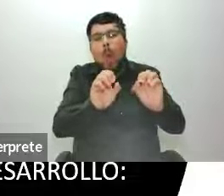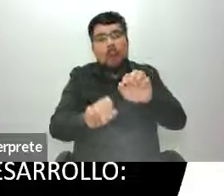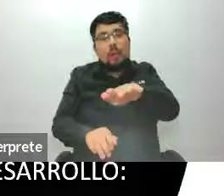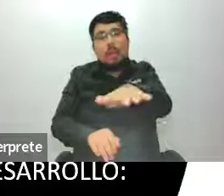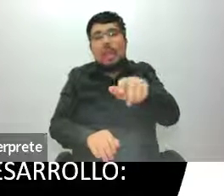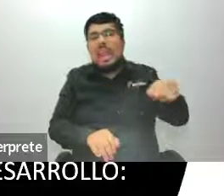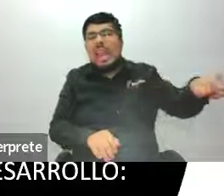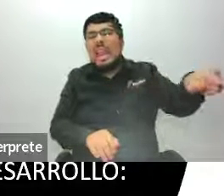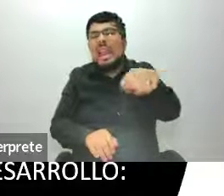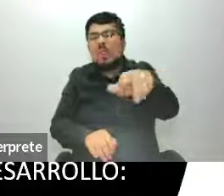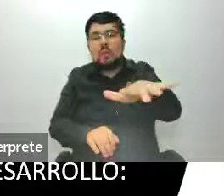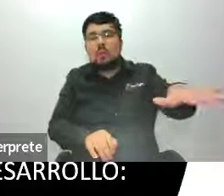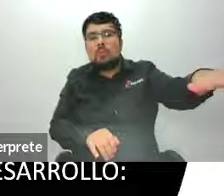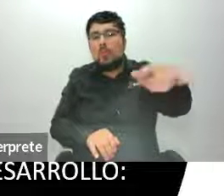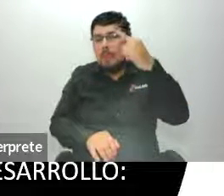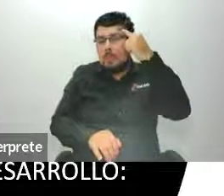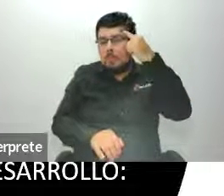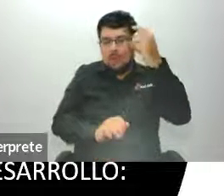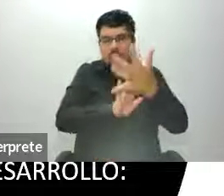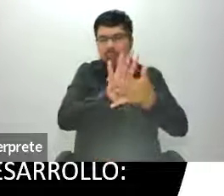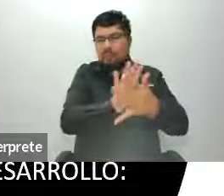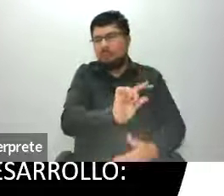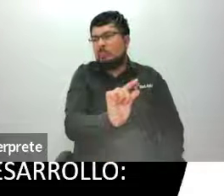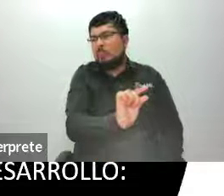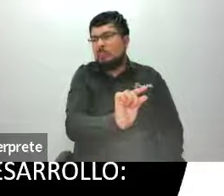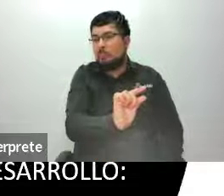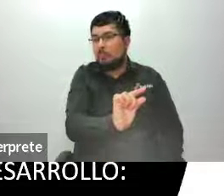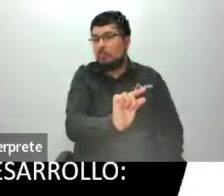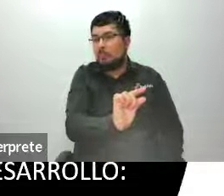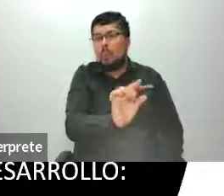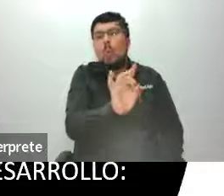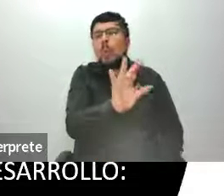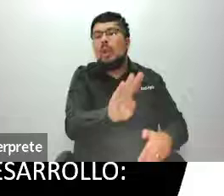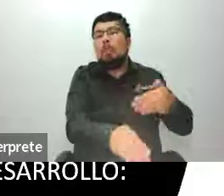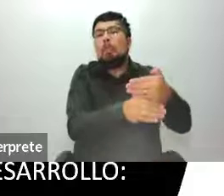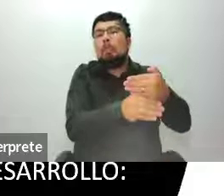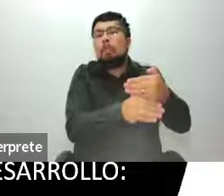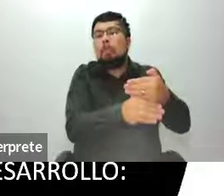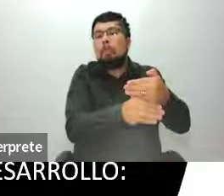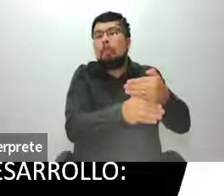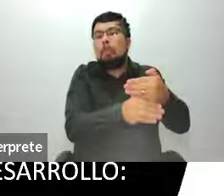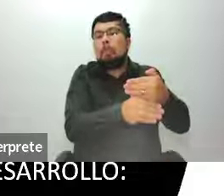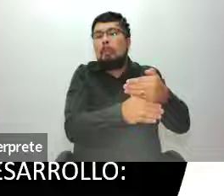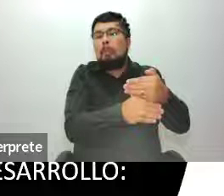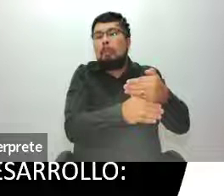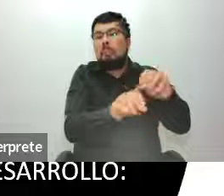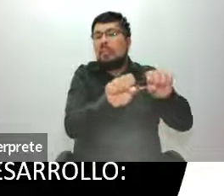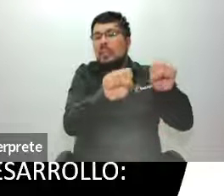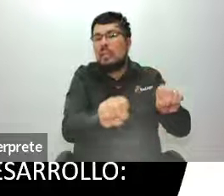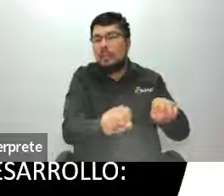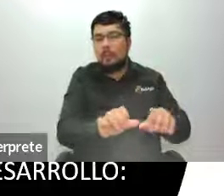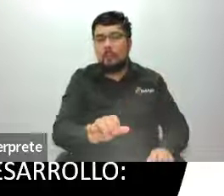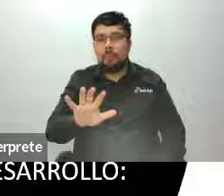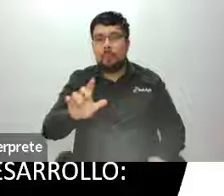complementario, ¿no? Eh, ¿A qué sistema educativo pertenece?